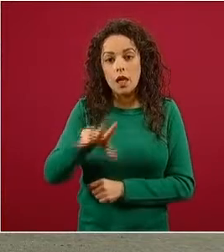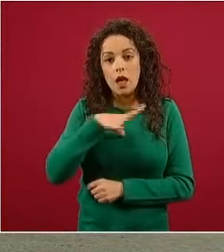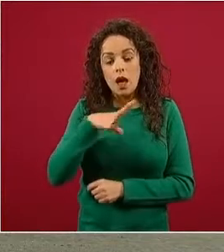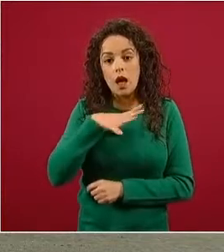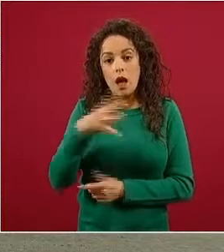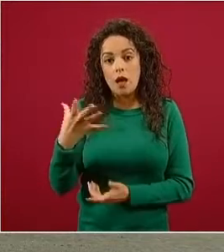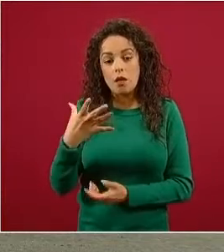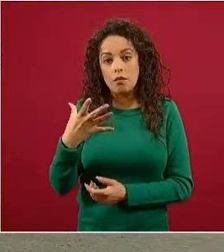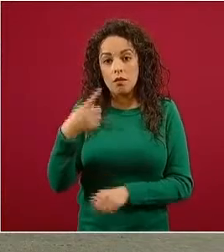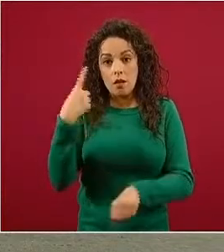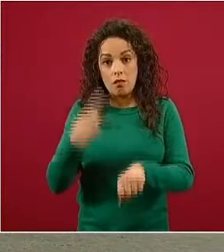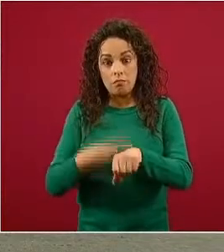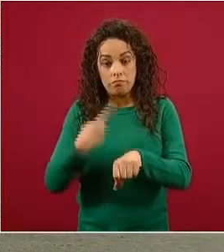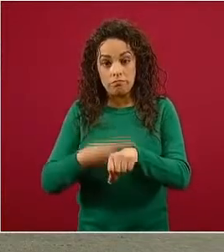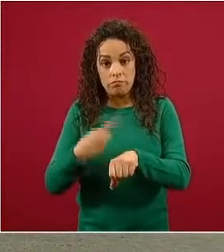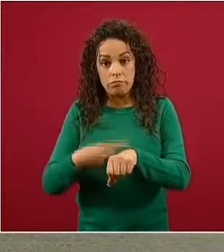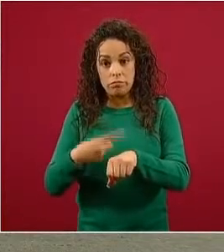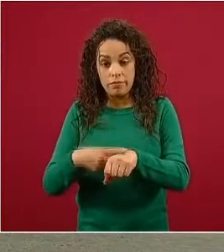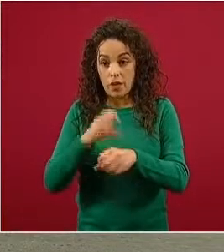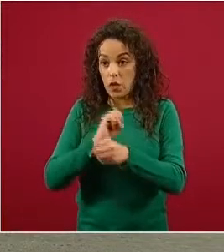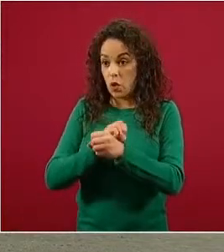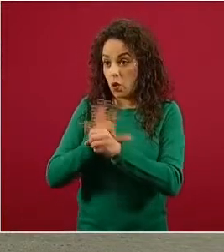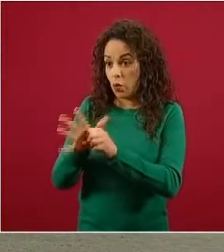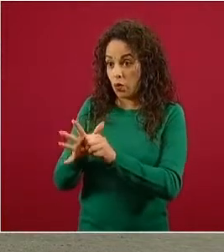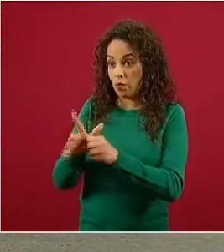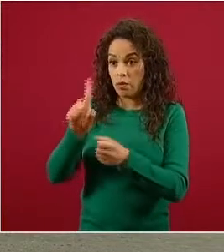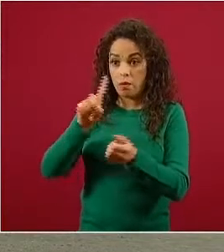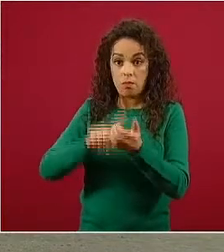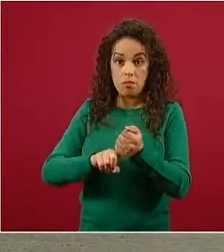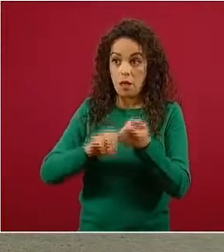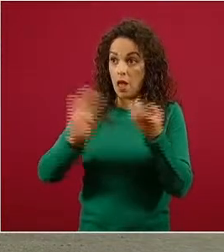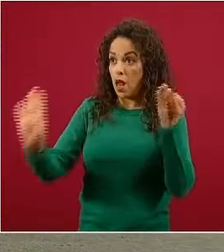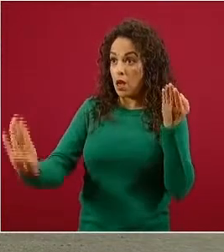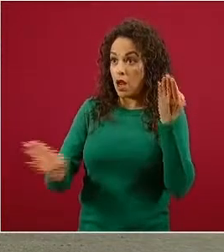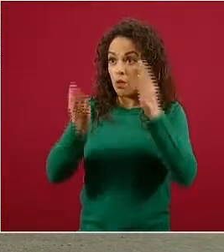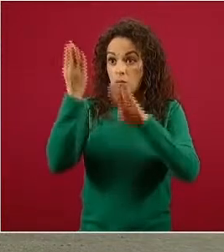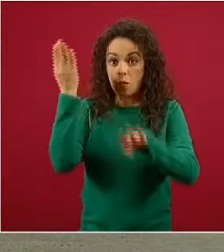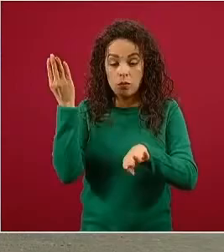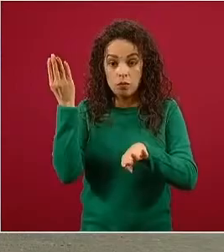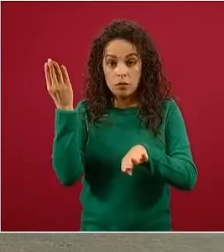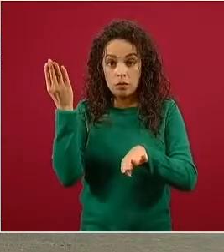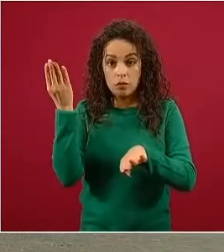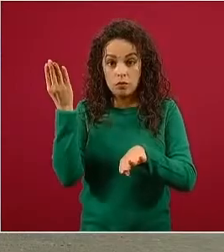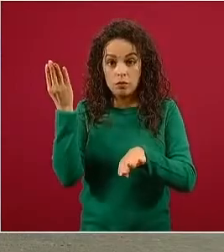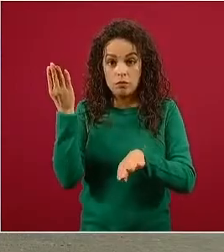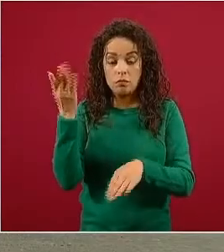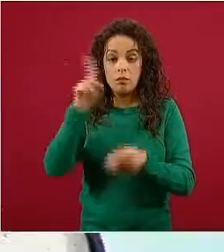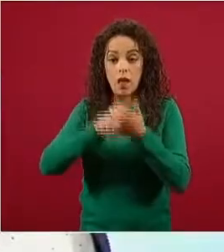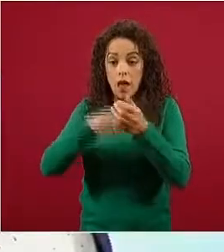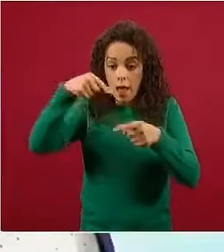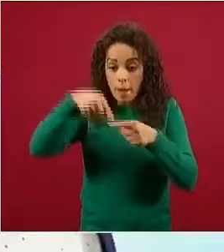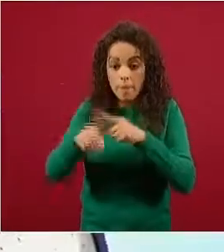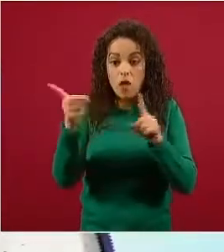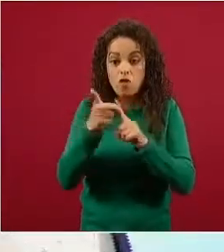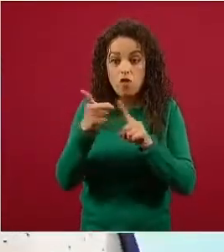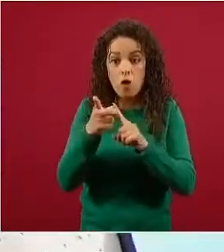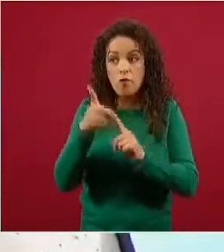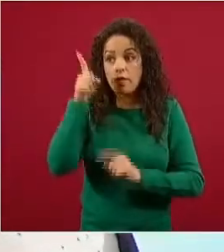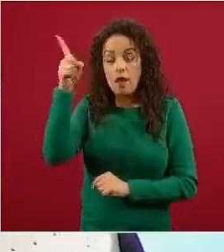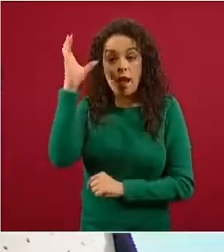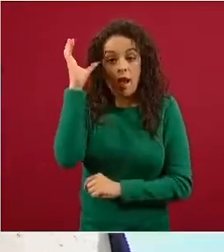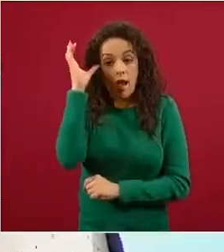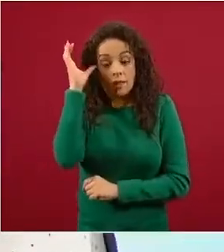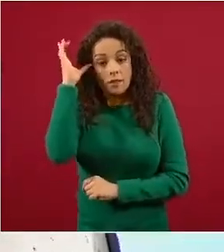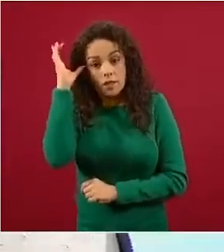los duelos los vivimos todos los días. Cualquier pérdida nos debe llevar a un duelo, nos lleva a un duelo. La pérdida de la